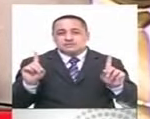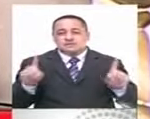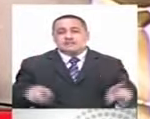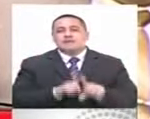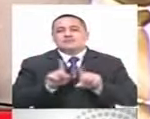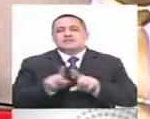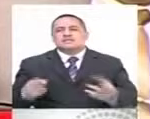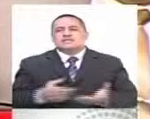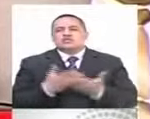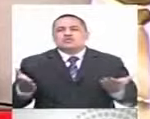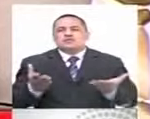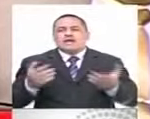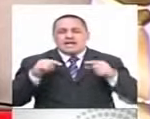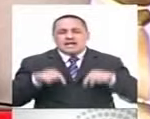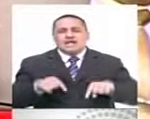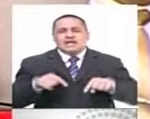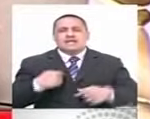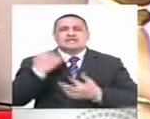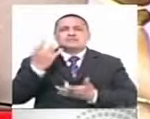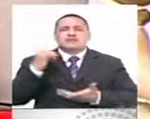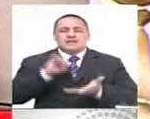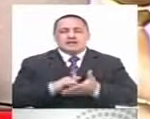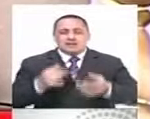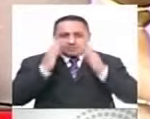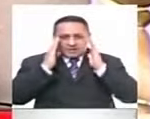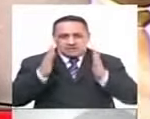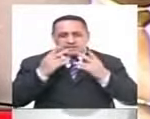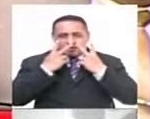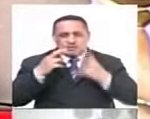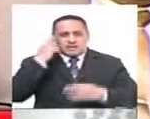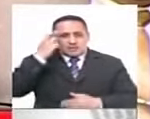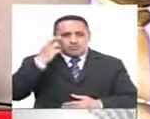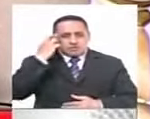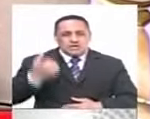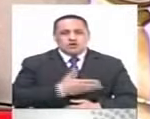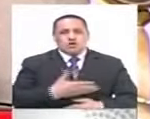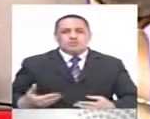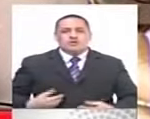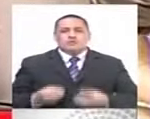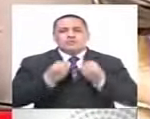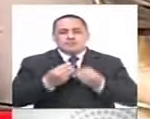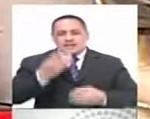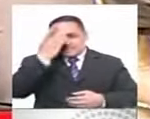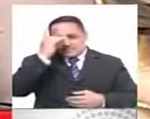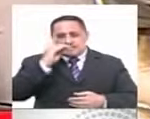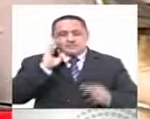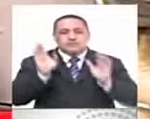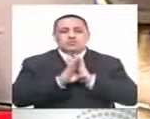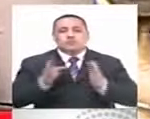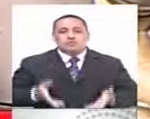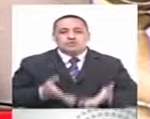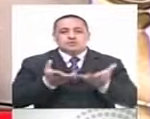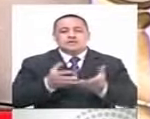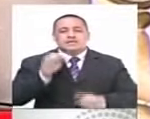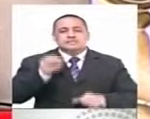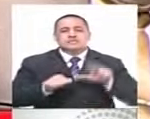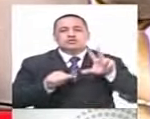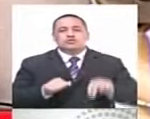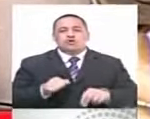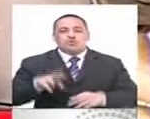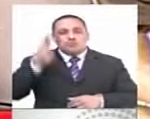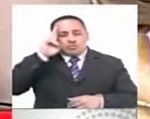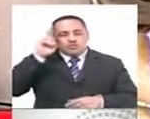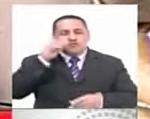¿de dónde acá hoy esperan escuchar la política de gobierno para decidir si otorgan o no su voto de